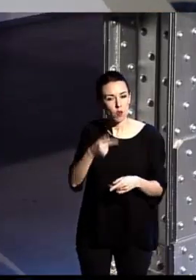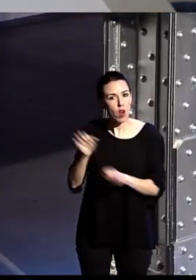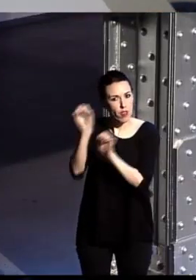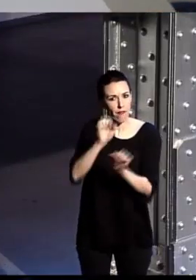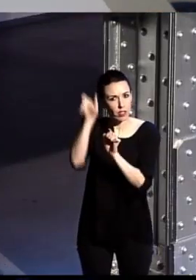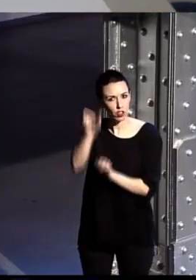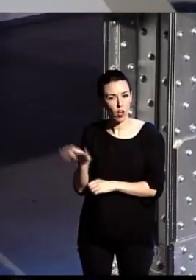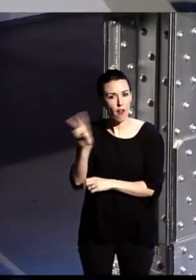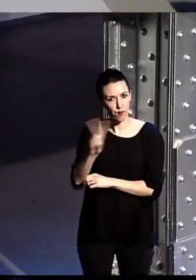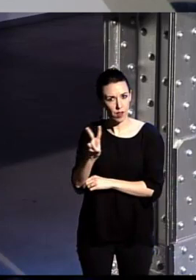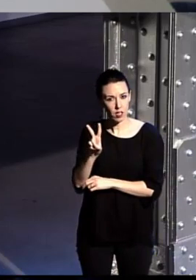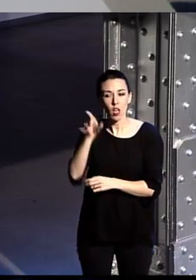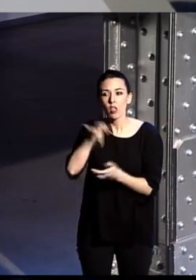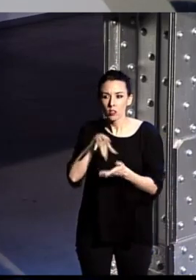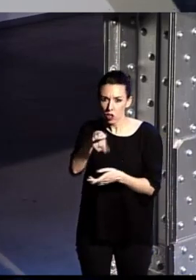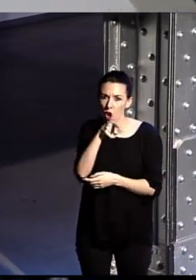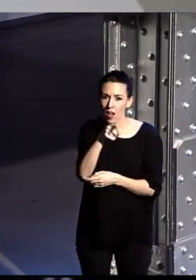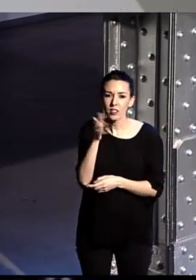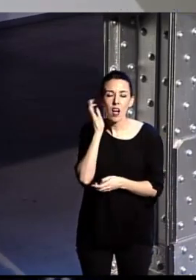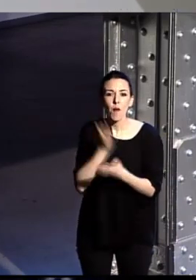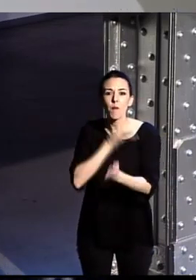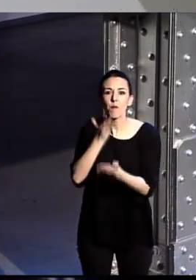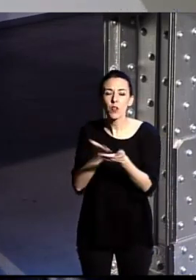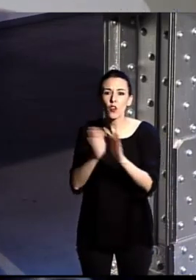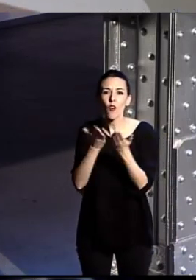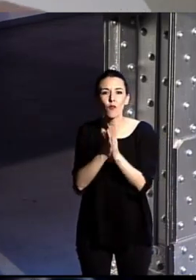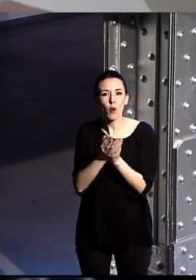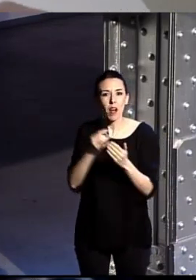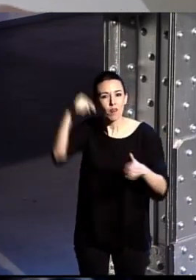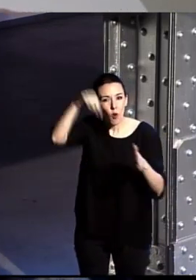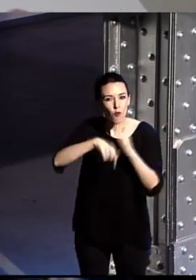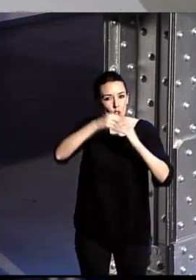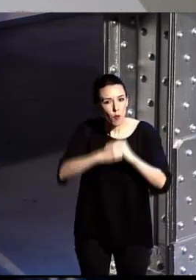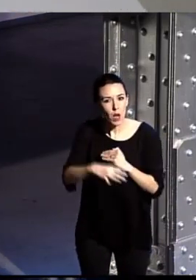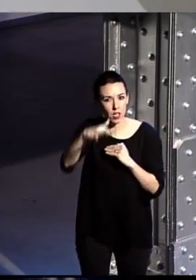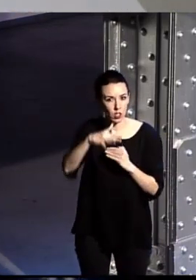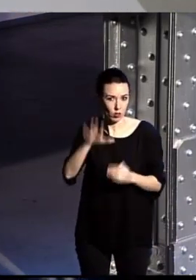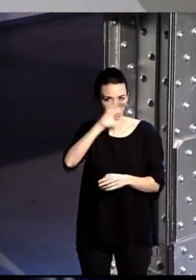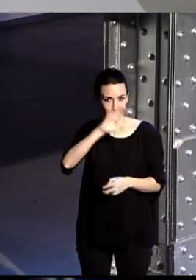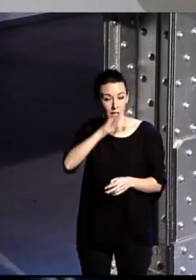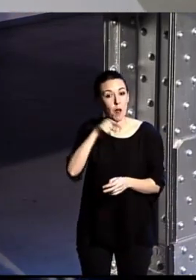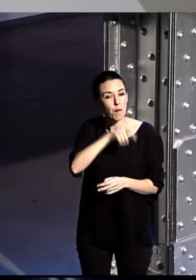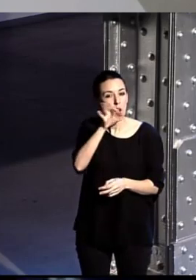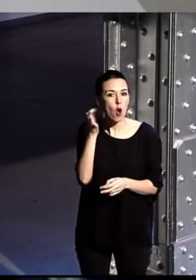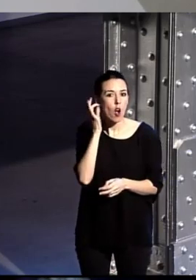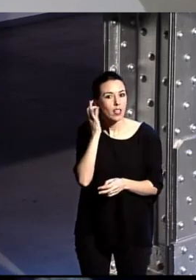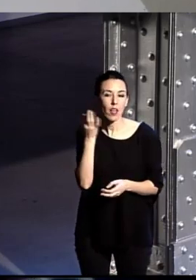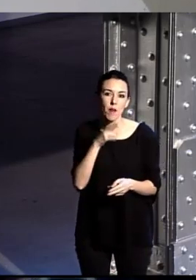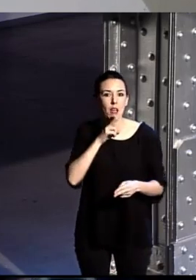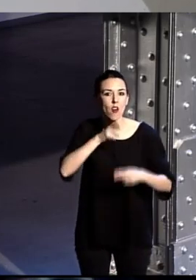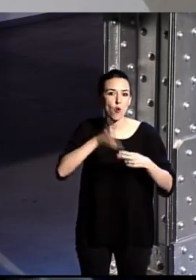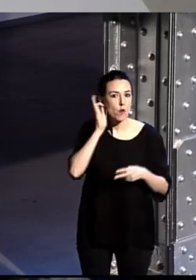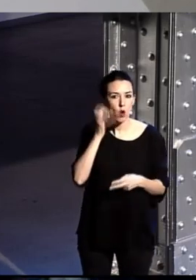la que, en cierto sentido, pidió una novela sobre los fondos marinos, en fin, está toda esa anécdota, pero no olvidemos que ella tenía que firmar con nombre de